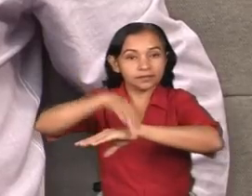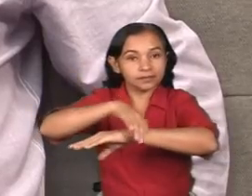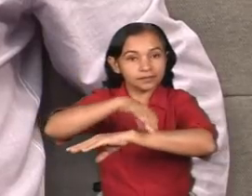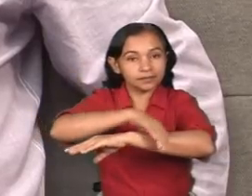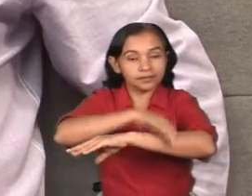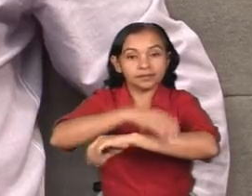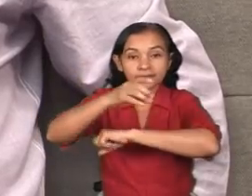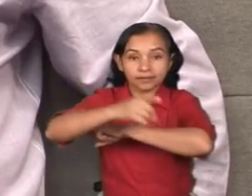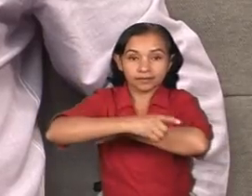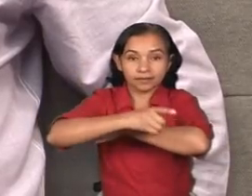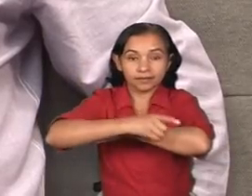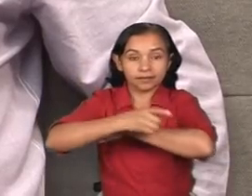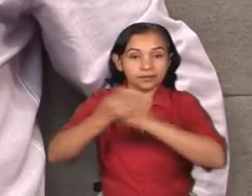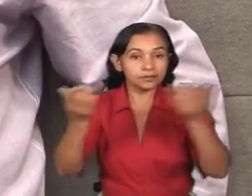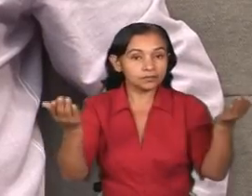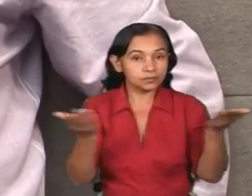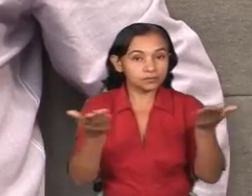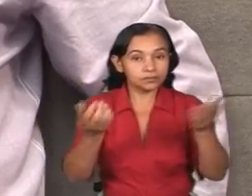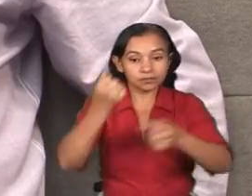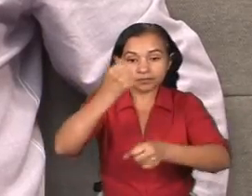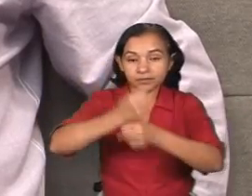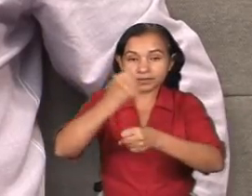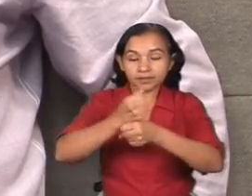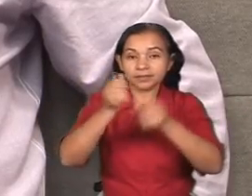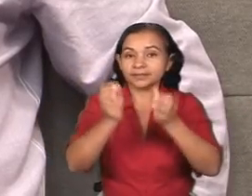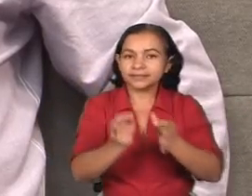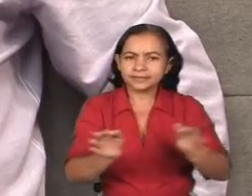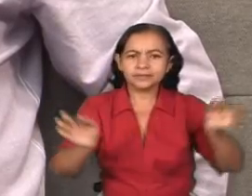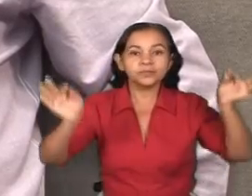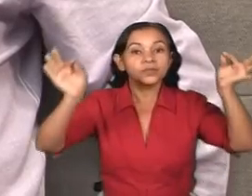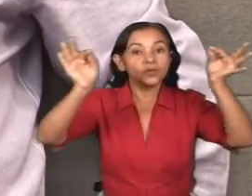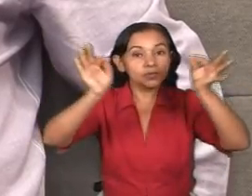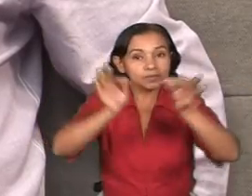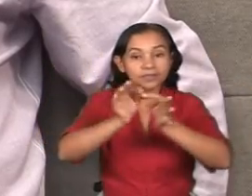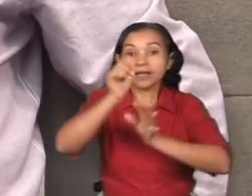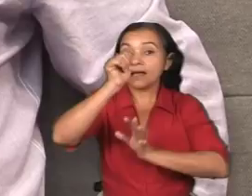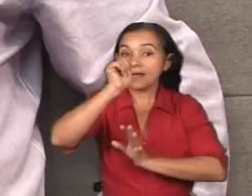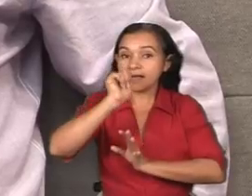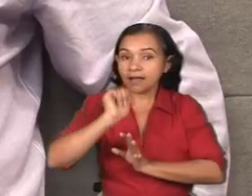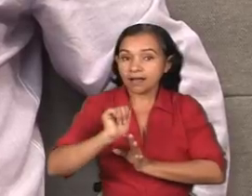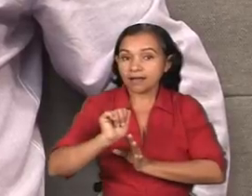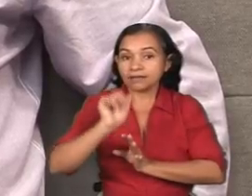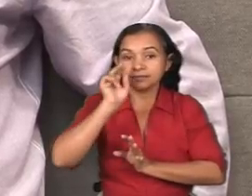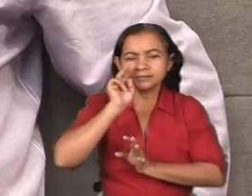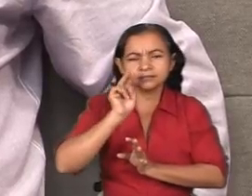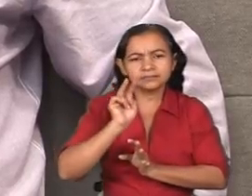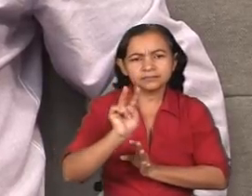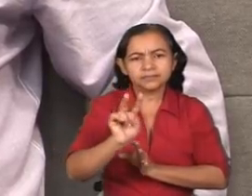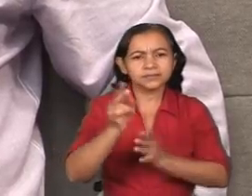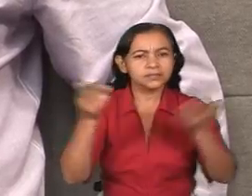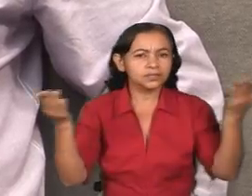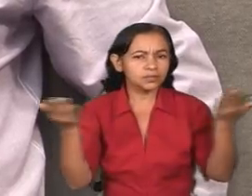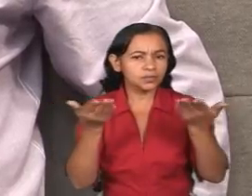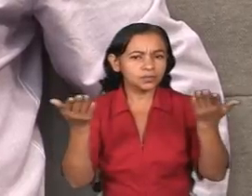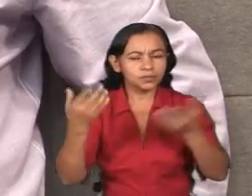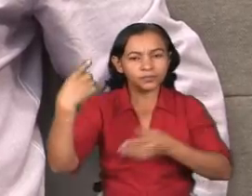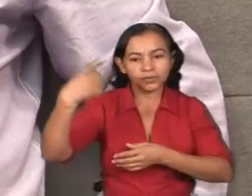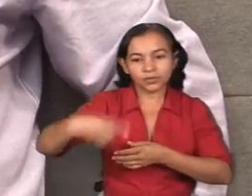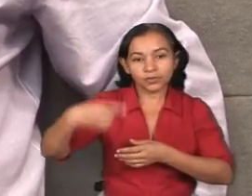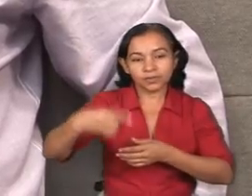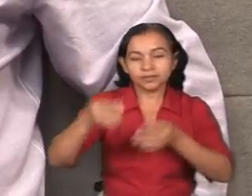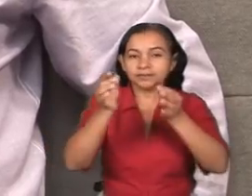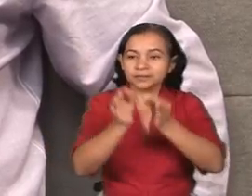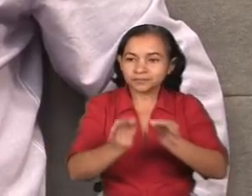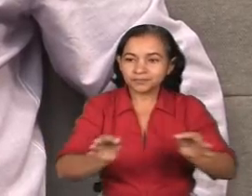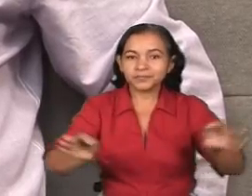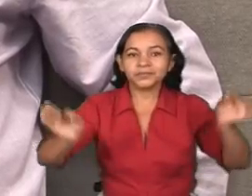en este tema tan importante, ¿no? Este del tema del agua potable, visto desde la óptica de este gobierno como un derecho humano fundamental, más que